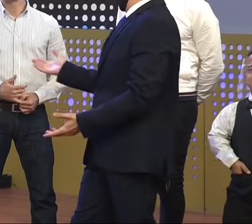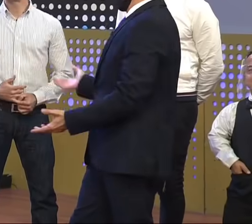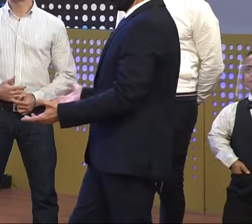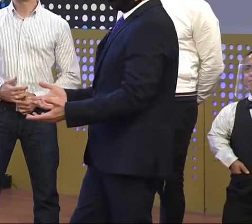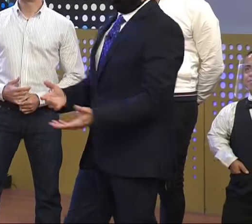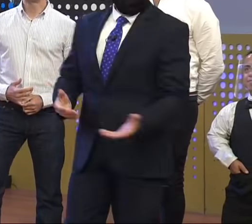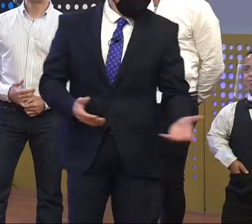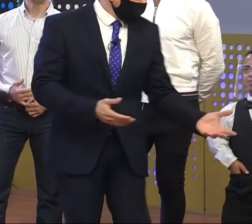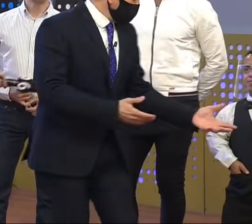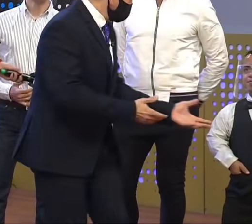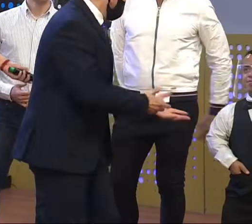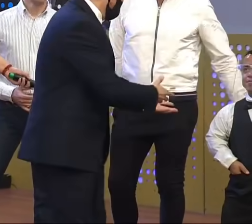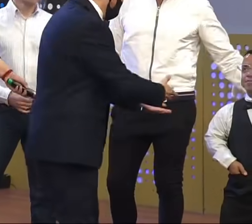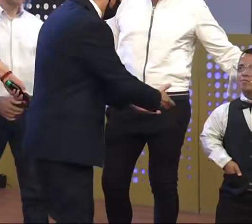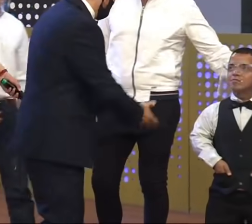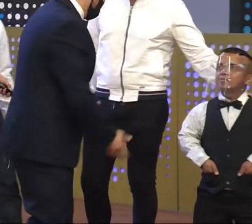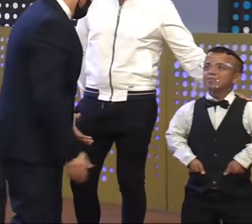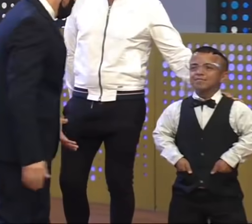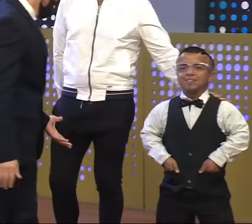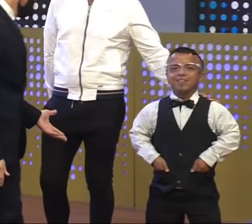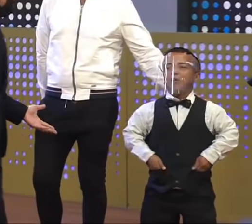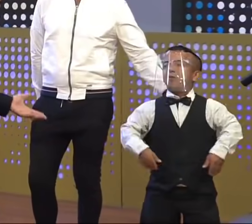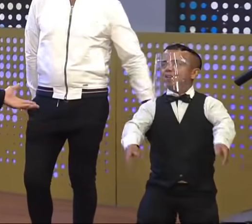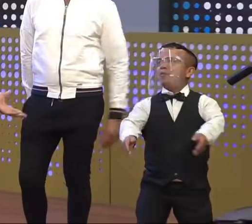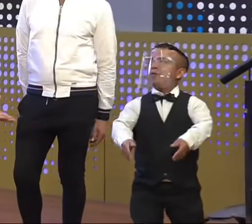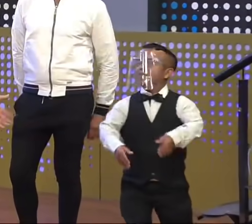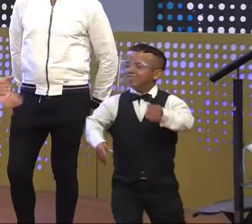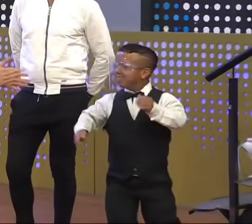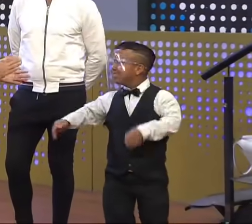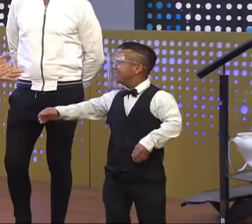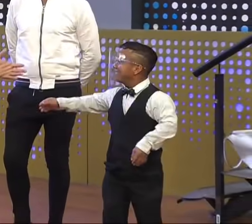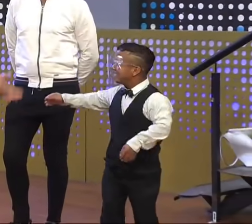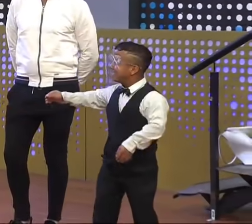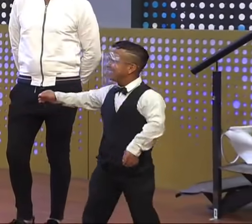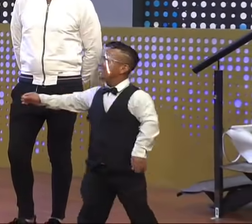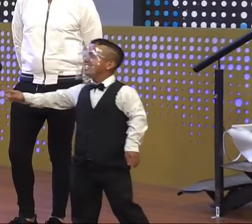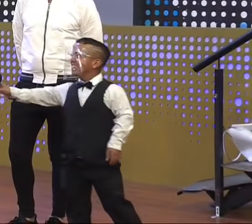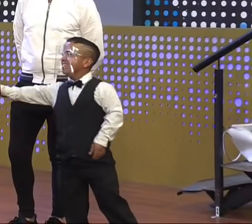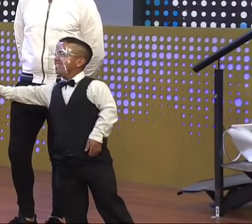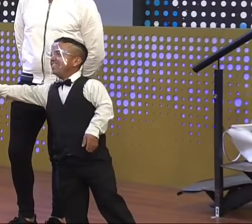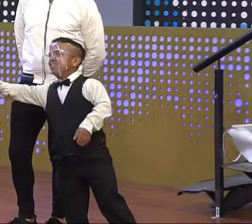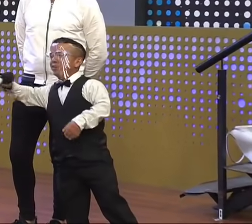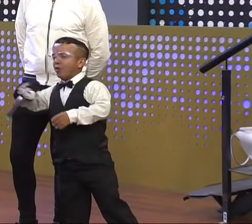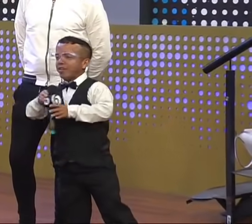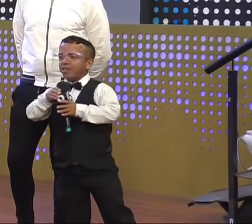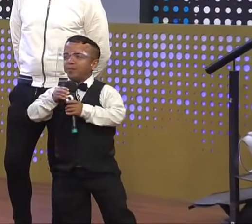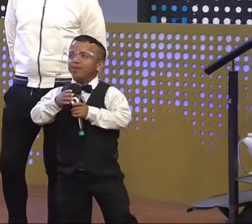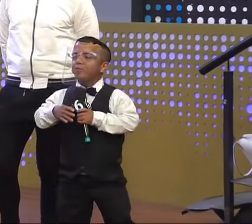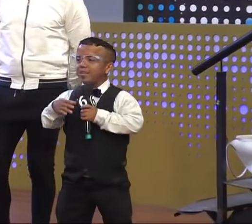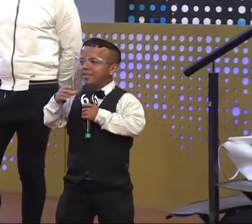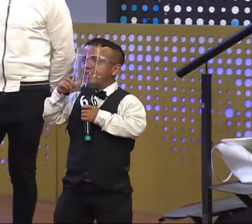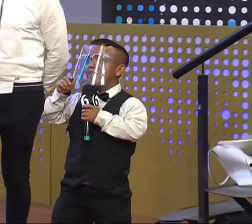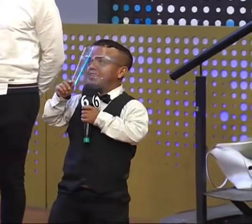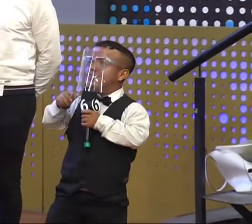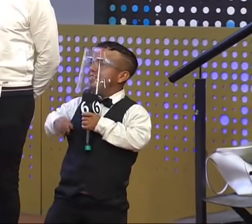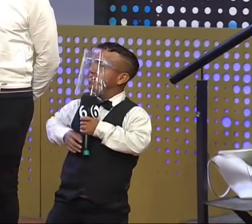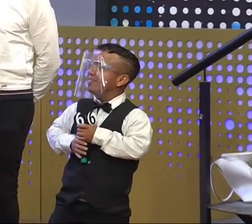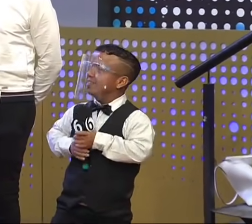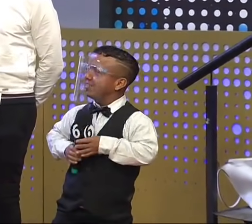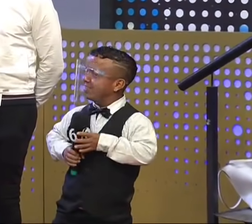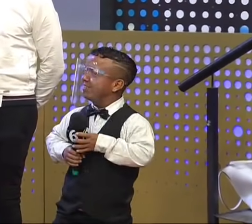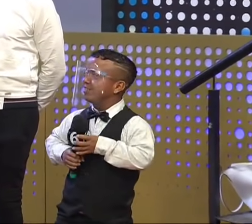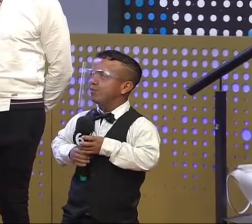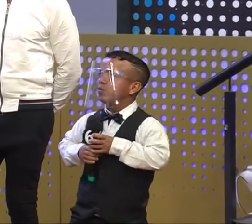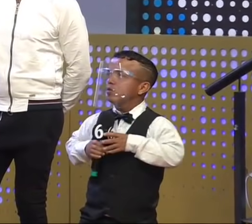Y luego Antonio ya se volvió a esconder. ¡Hombre, Chapolín! ¿Qué te pasa? ¡Ánimo, ánimo! Antonio, estamos viendo. Tú eres al frente